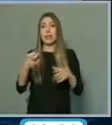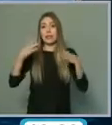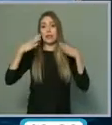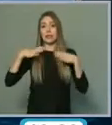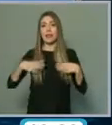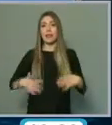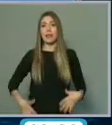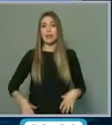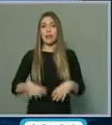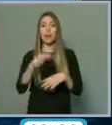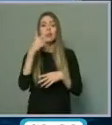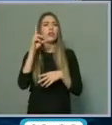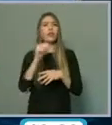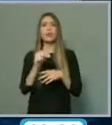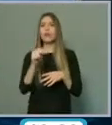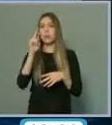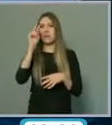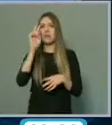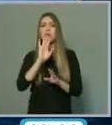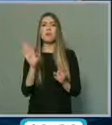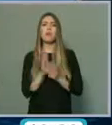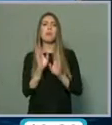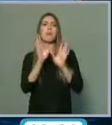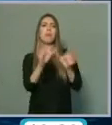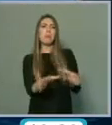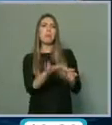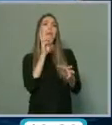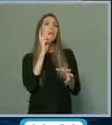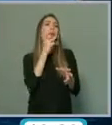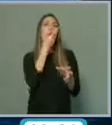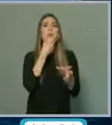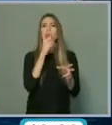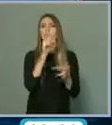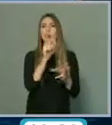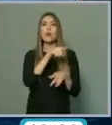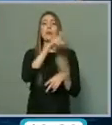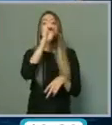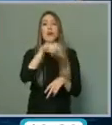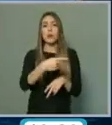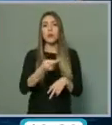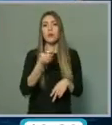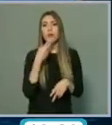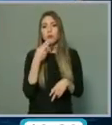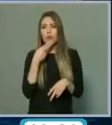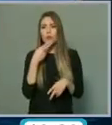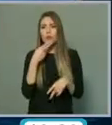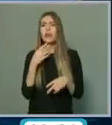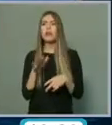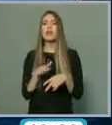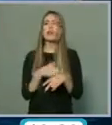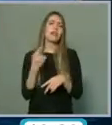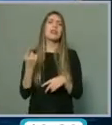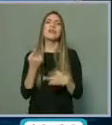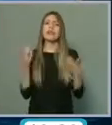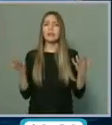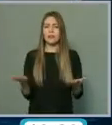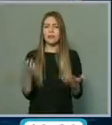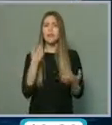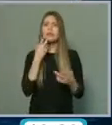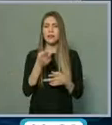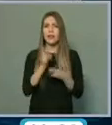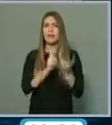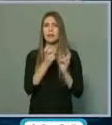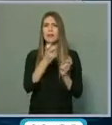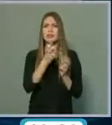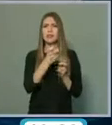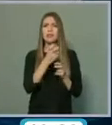es útil, no es un adorno, no es nada más ahí para que se viera bonito. Todo tiene un porqué. Sí. Todo tiene un porqué. Oye, Iván, y justo hablando de ese porqué, pues digo,